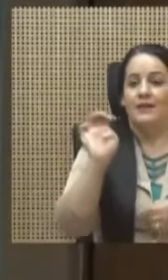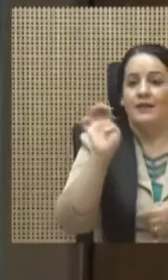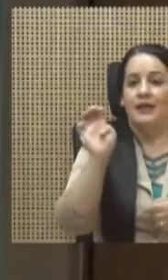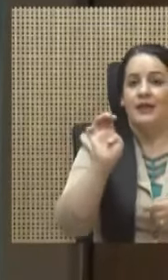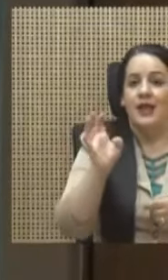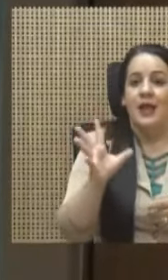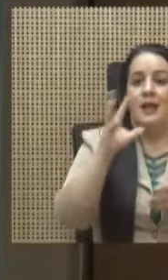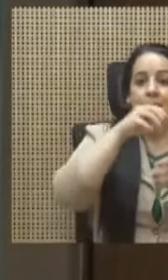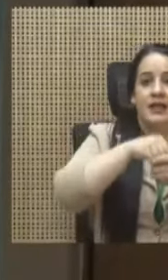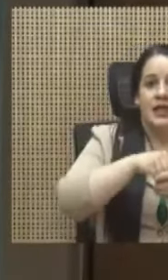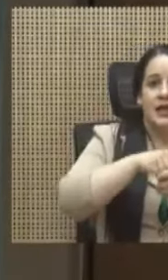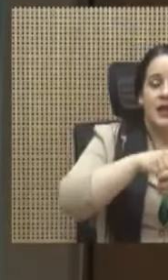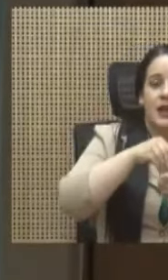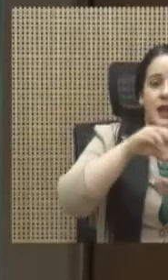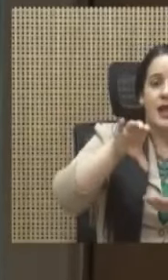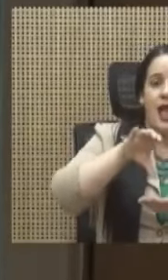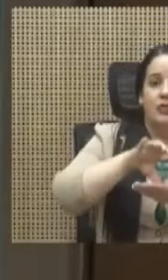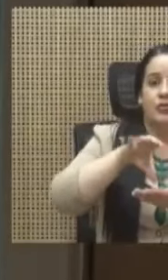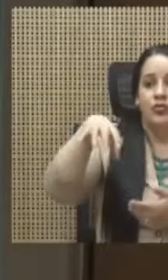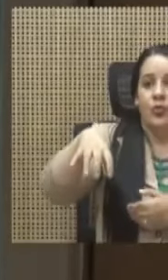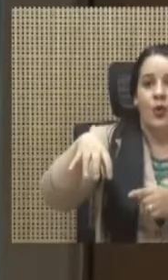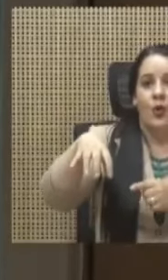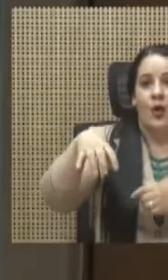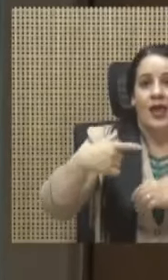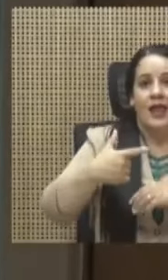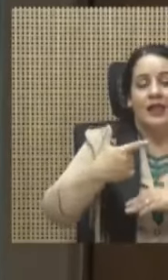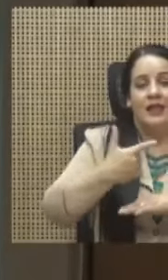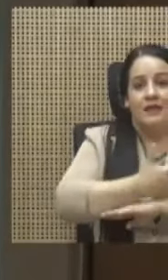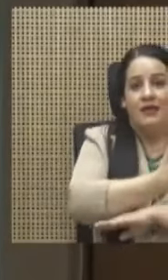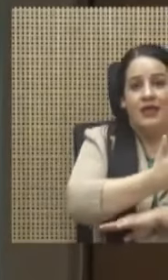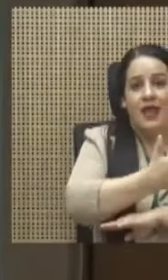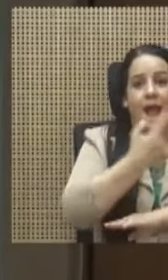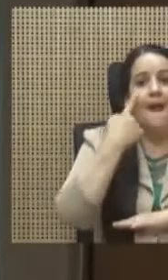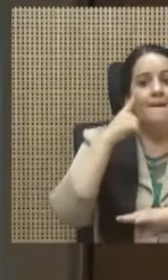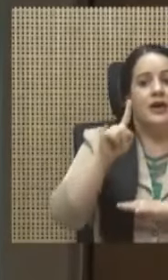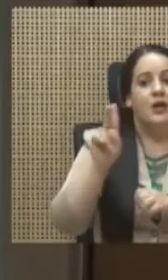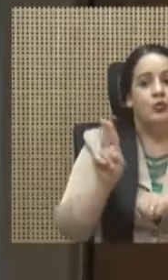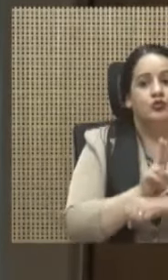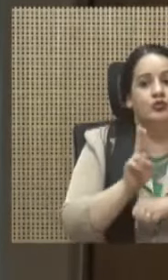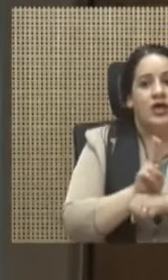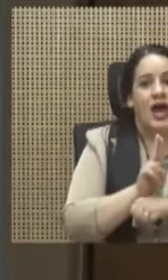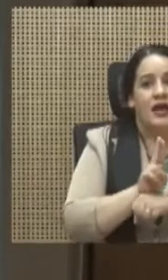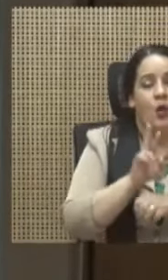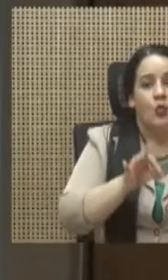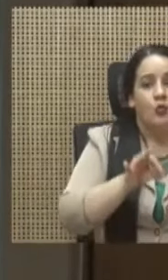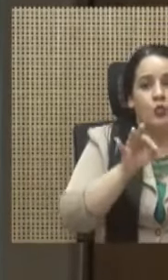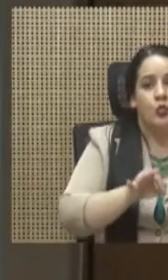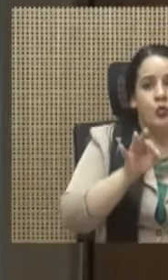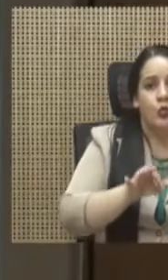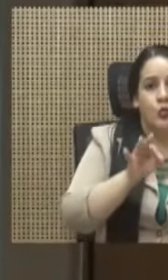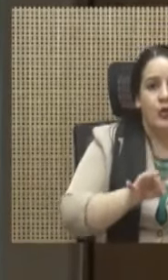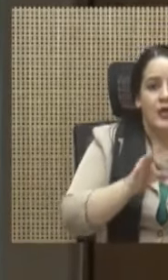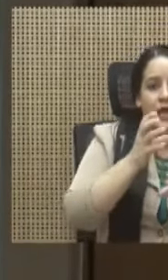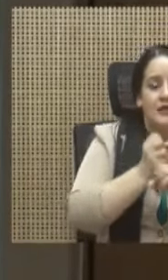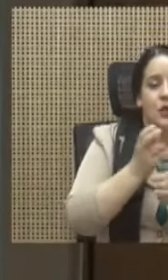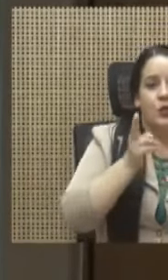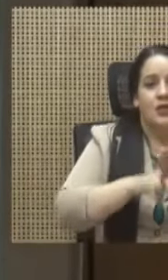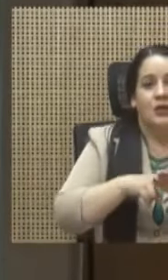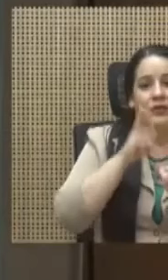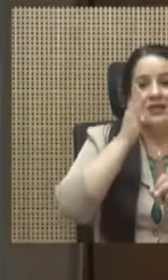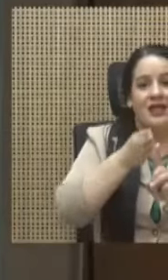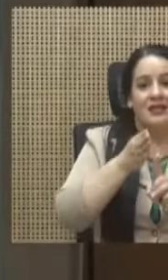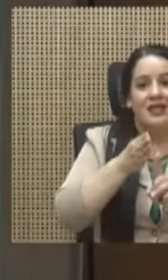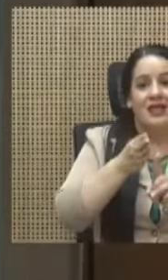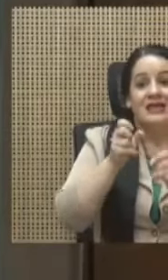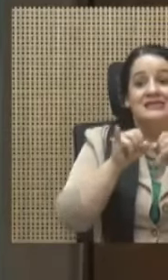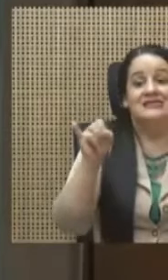usar eso como justificación para hacer una contratación directa sin pasar por la contraloría general de la república Y él